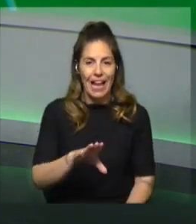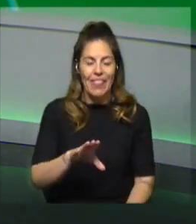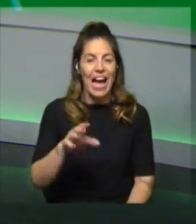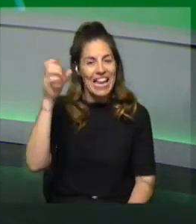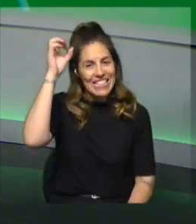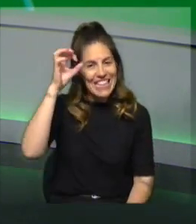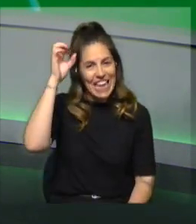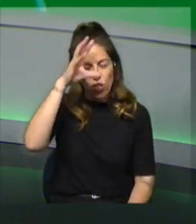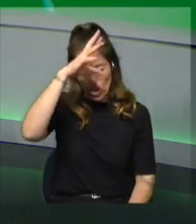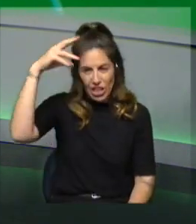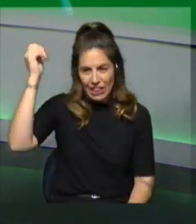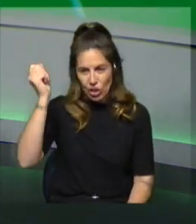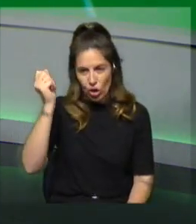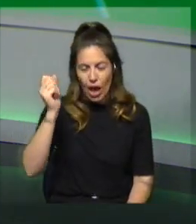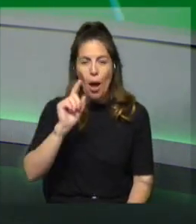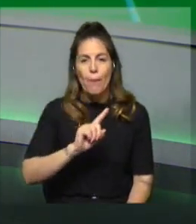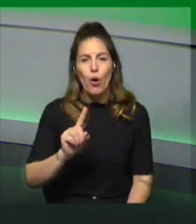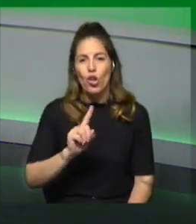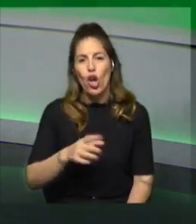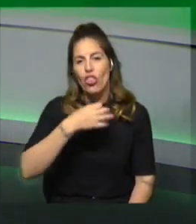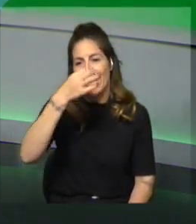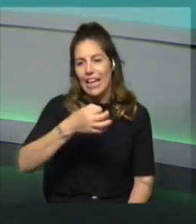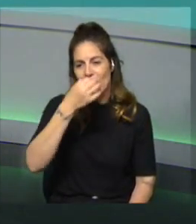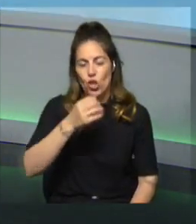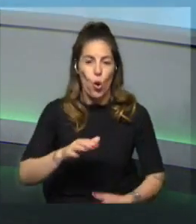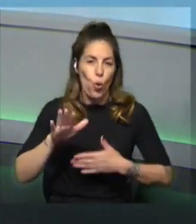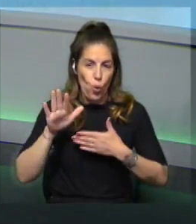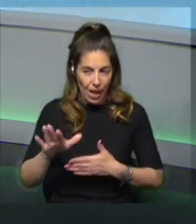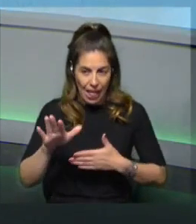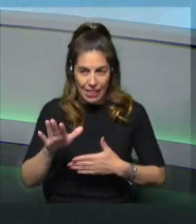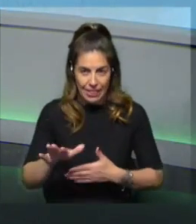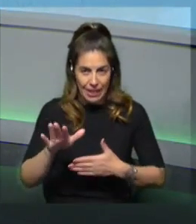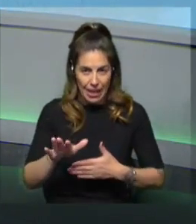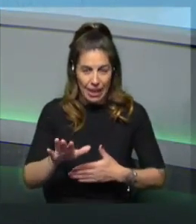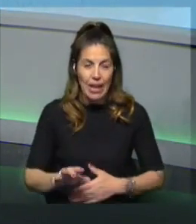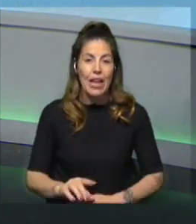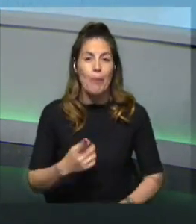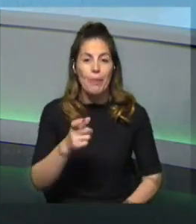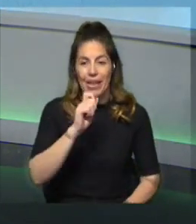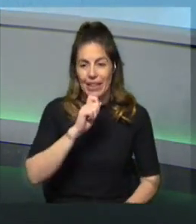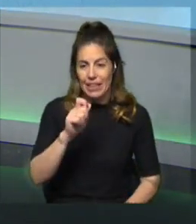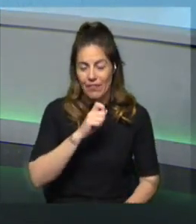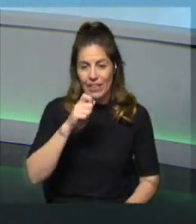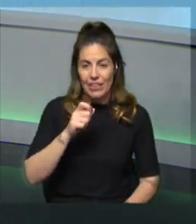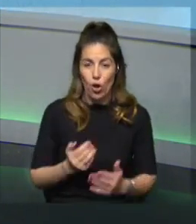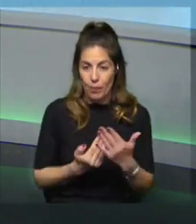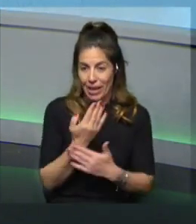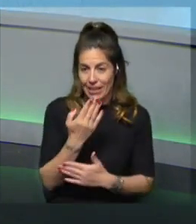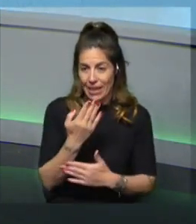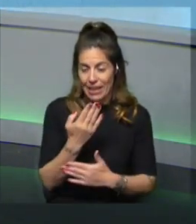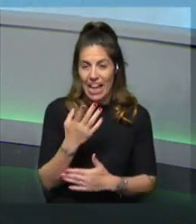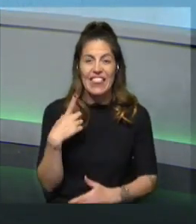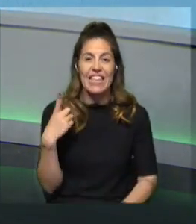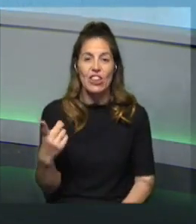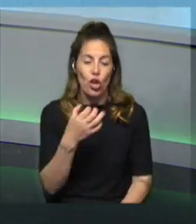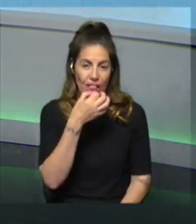Sartori sobre su omisión en materia de declaraciones juradas. En entrevista con Primera Edición de MBD Noticias, la directora Ana Ferraris dijo